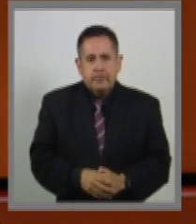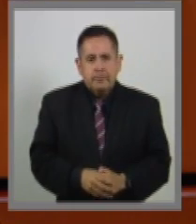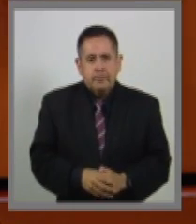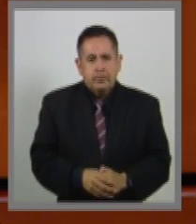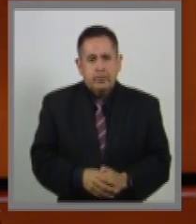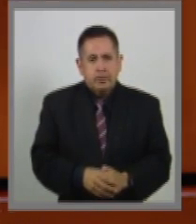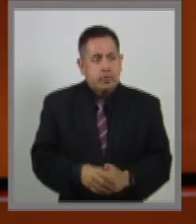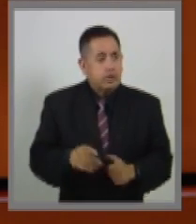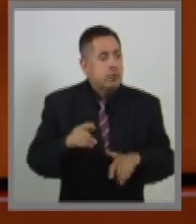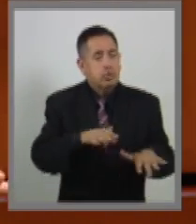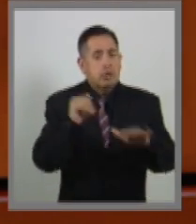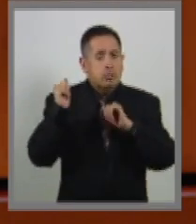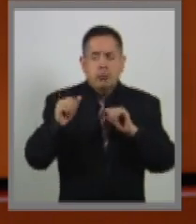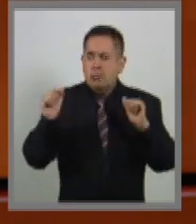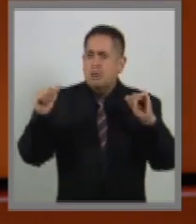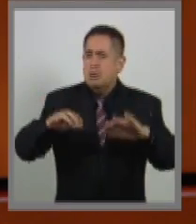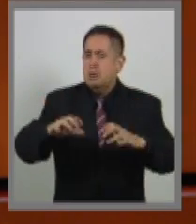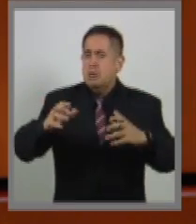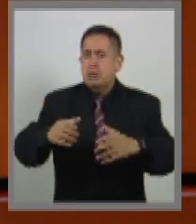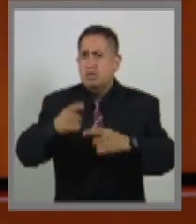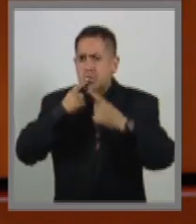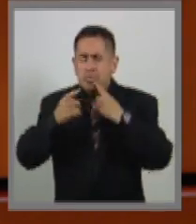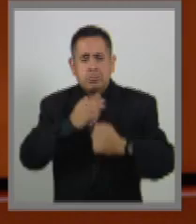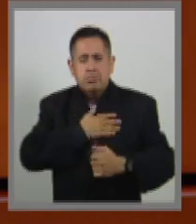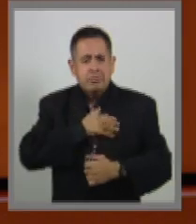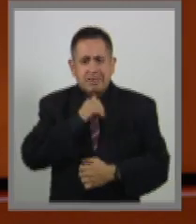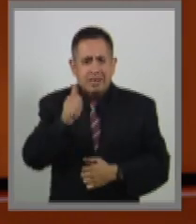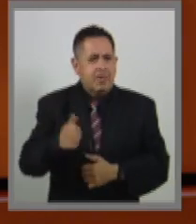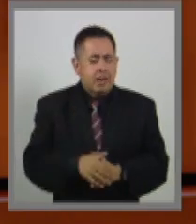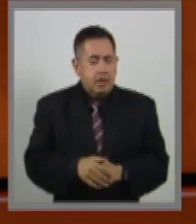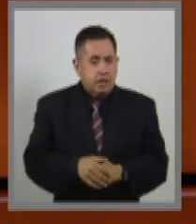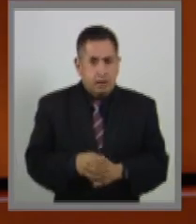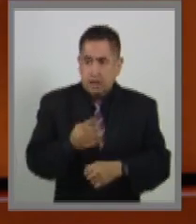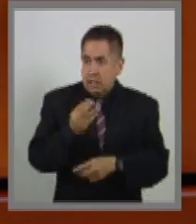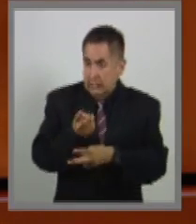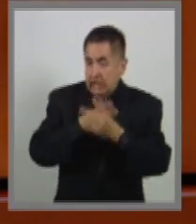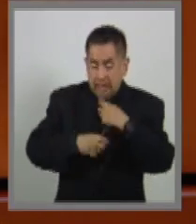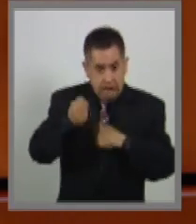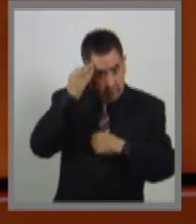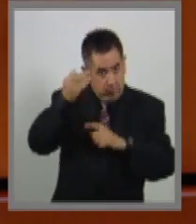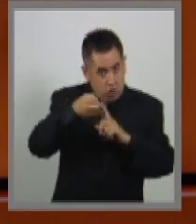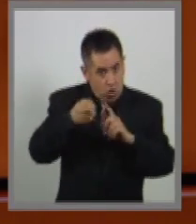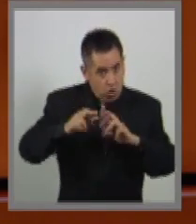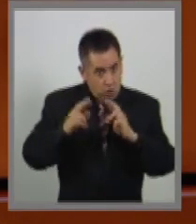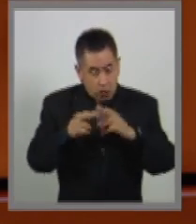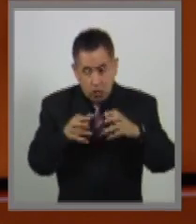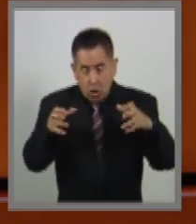Y se van y no convocan. Y cuando están aquí en periodo de sesiones,